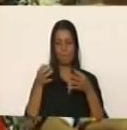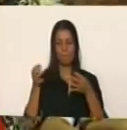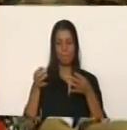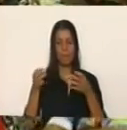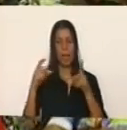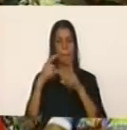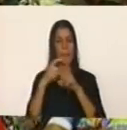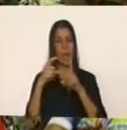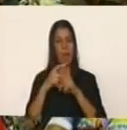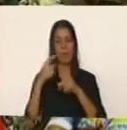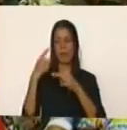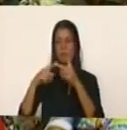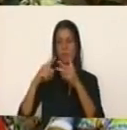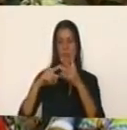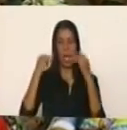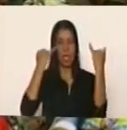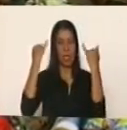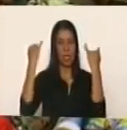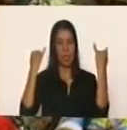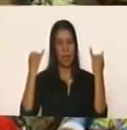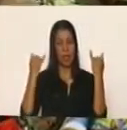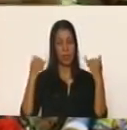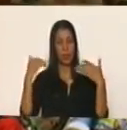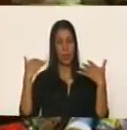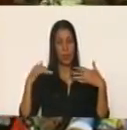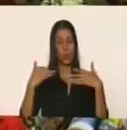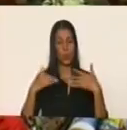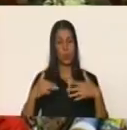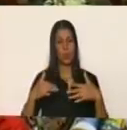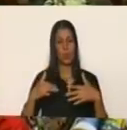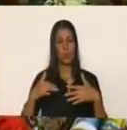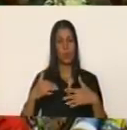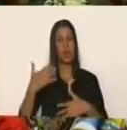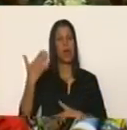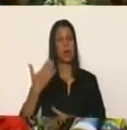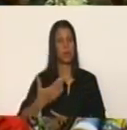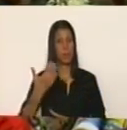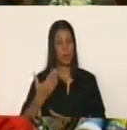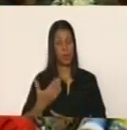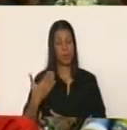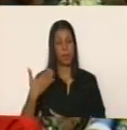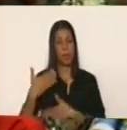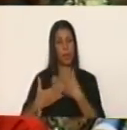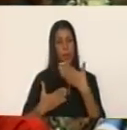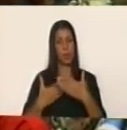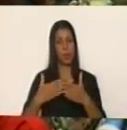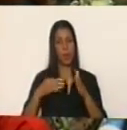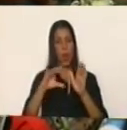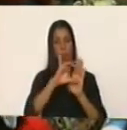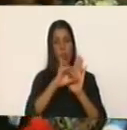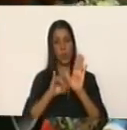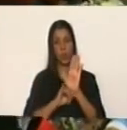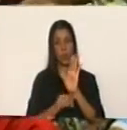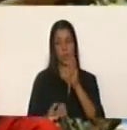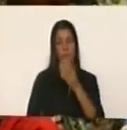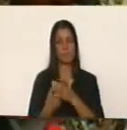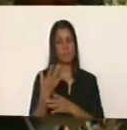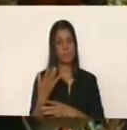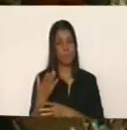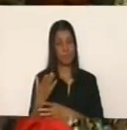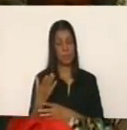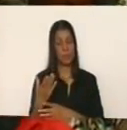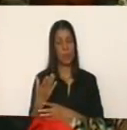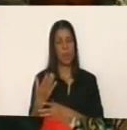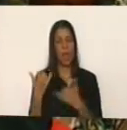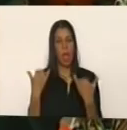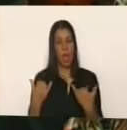conceptos, paradigmas, ideas que son fundamentales en un proceso constituyente. De tal manera que voy